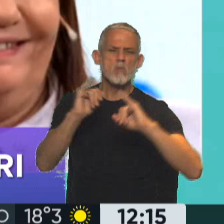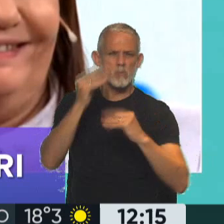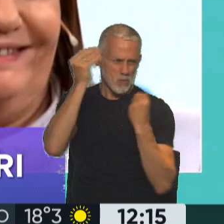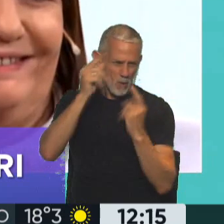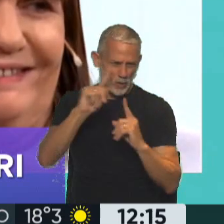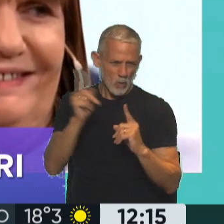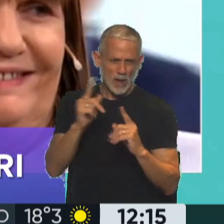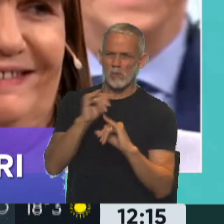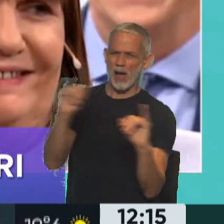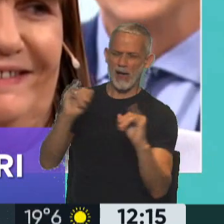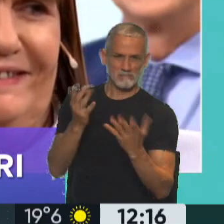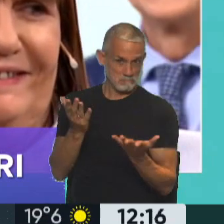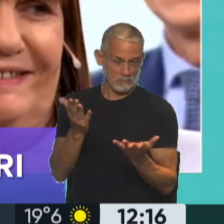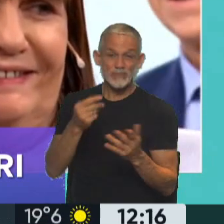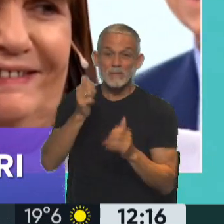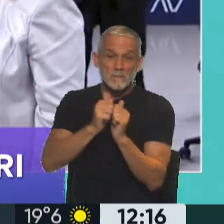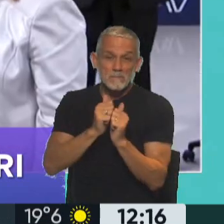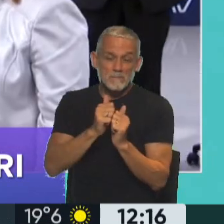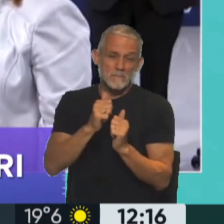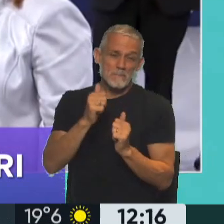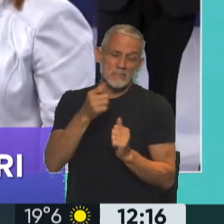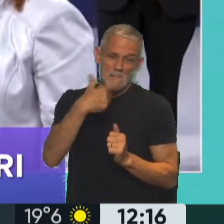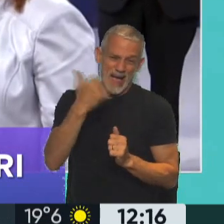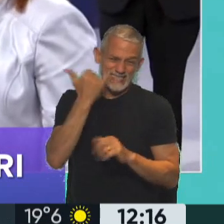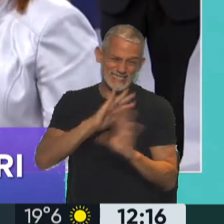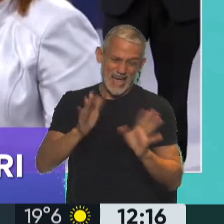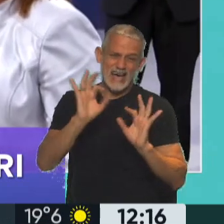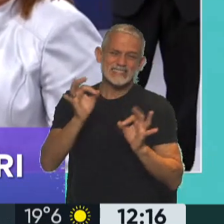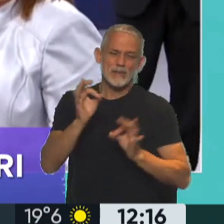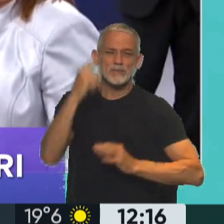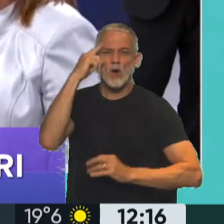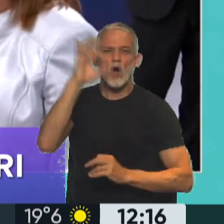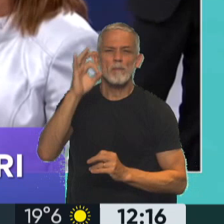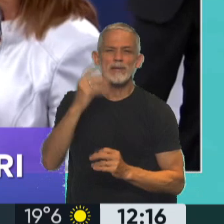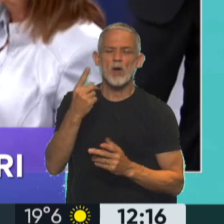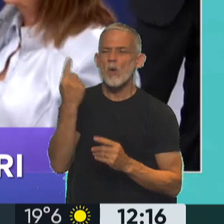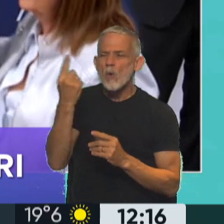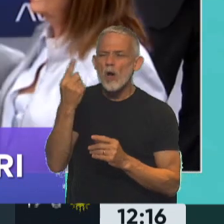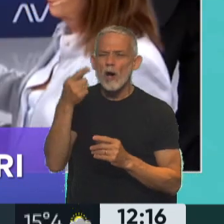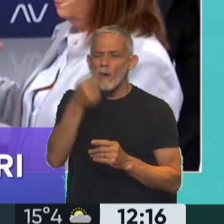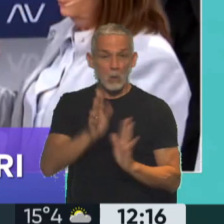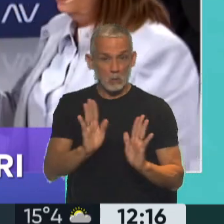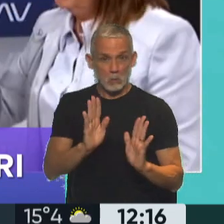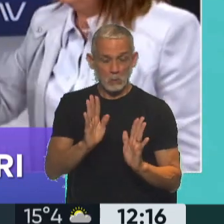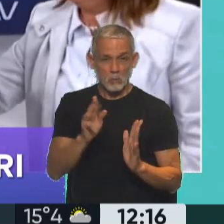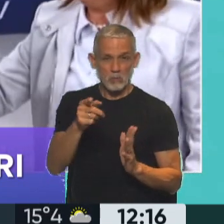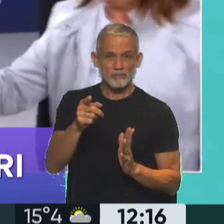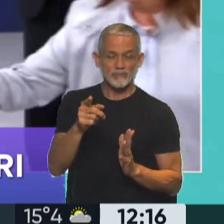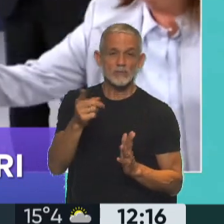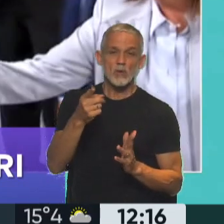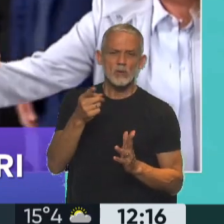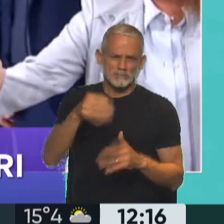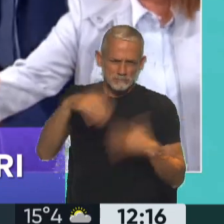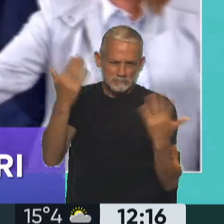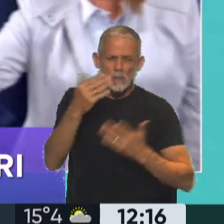Macri. Esto me parece que la historia de Macri lo expresa claramente, no es la opinión de uno simplemente. Es decir, no tiene